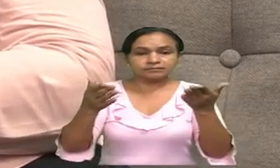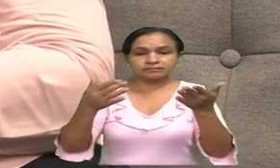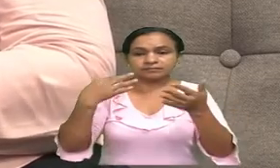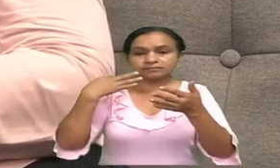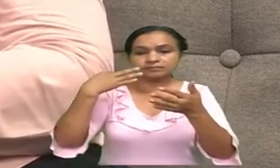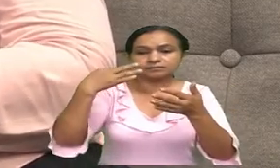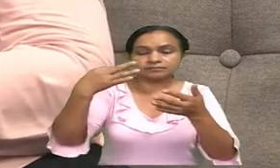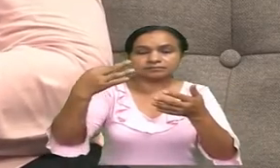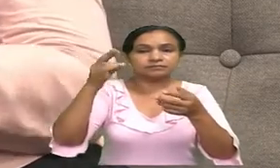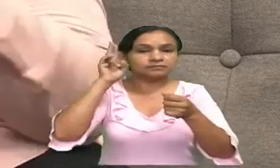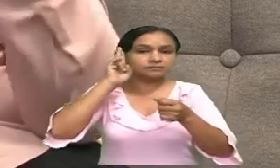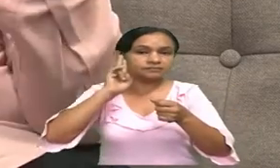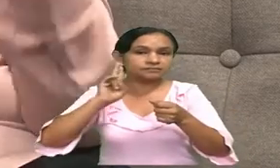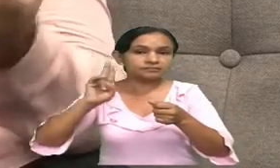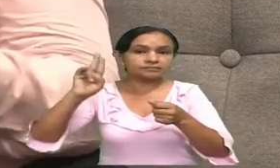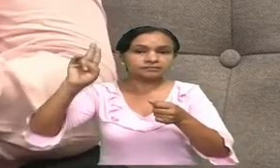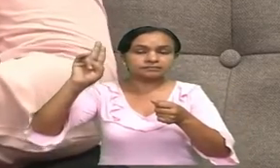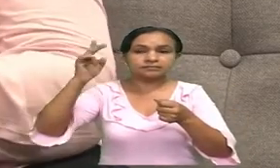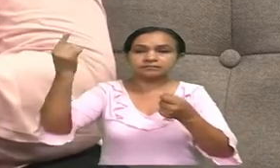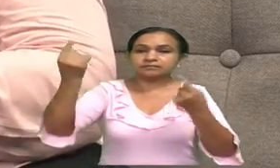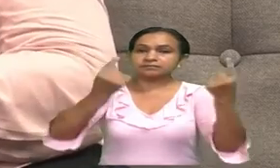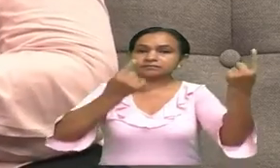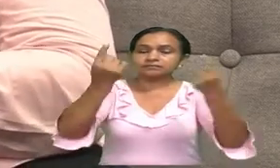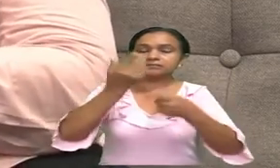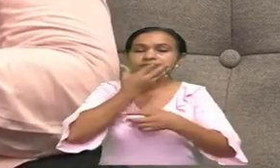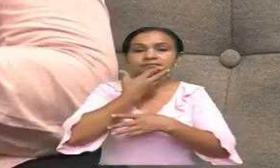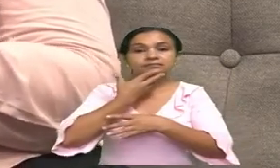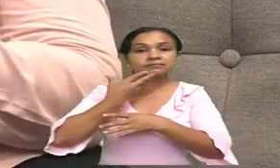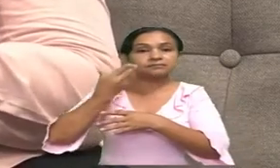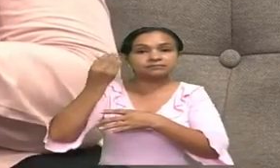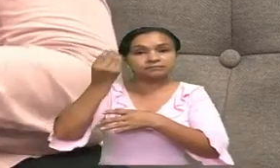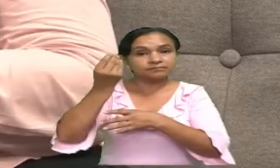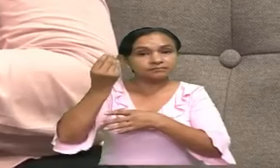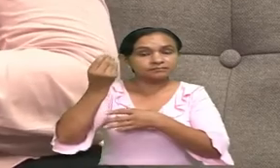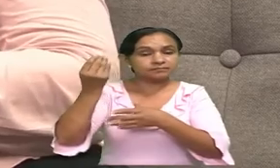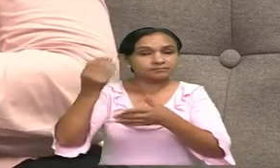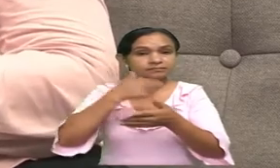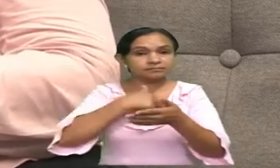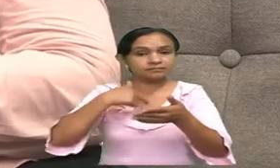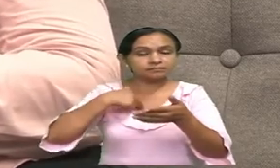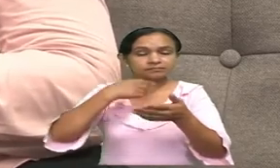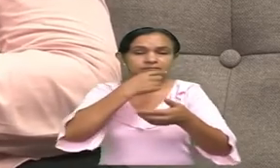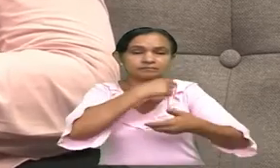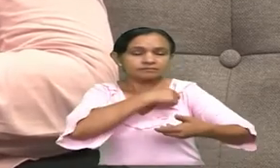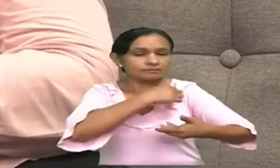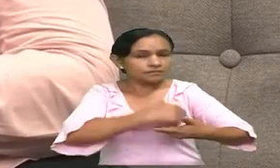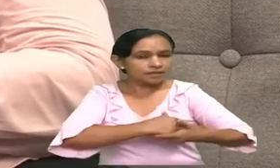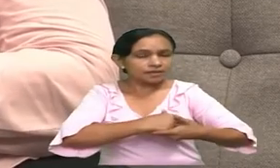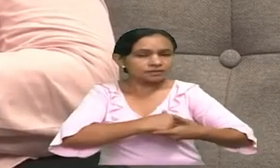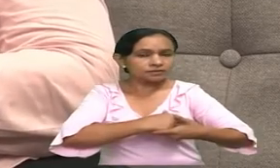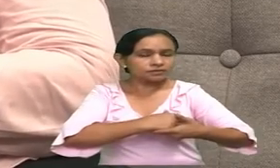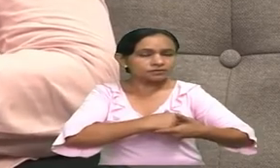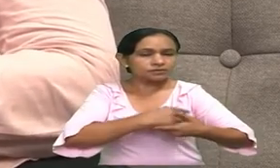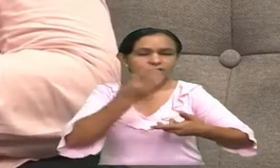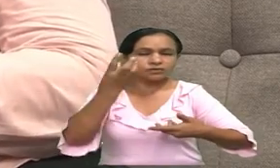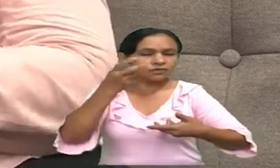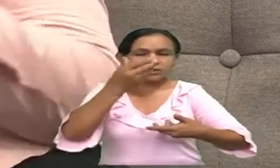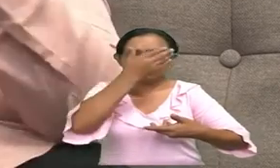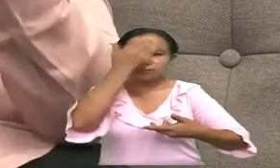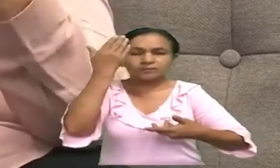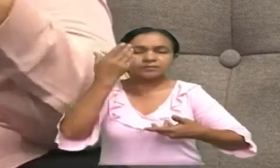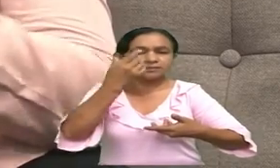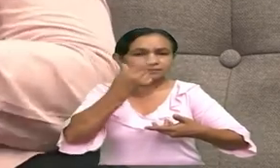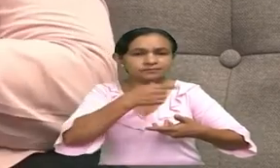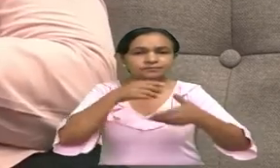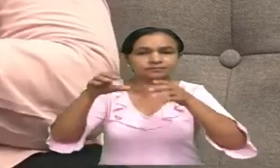voluntariado universitario, okay, que vinieron jóvenes, eso se hizo como marzo, febrero, no recuerdo exactamente la fecha, pero